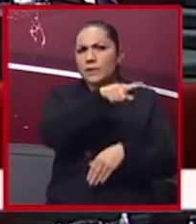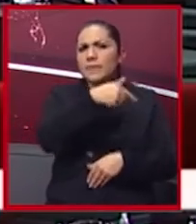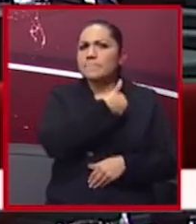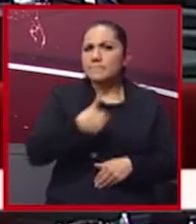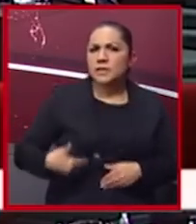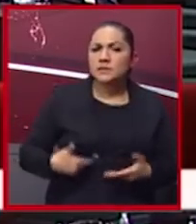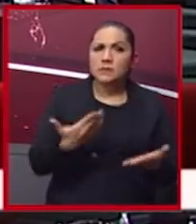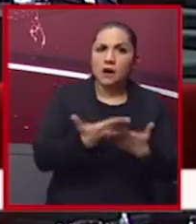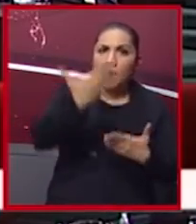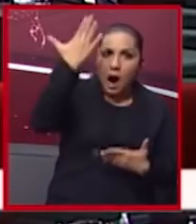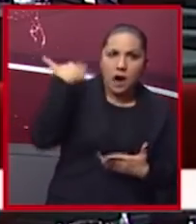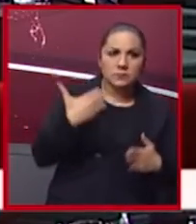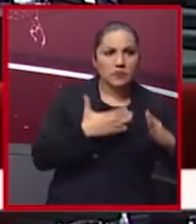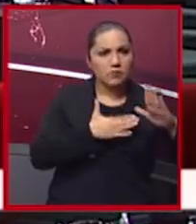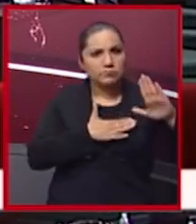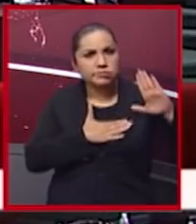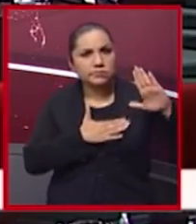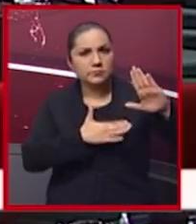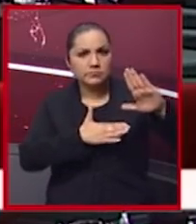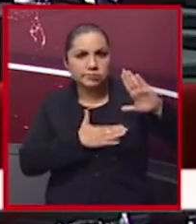están reflejados en el paquete económico.